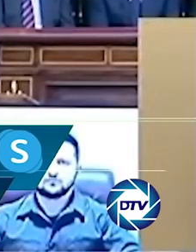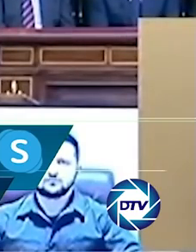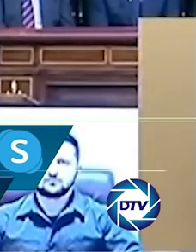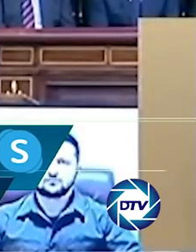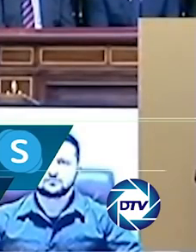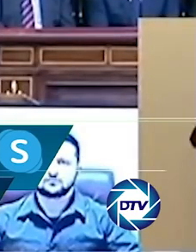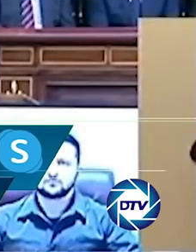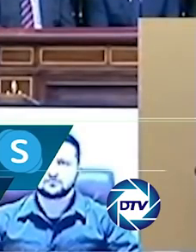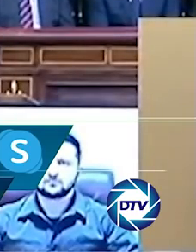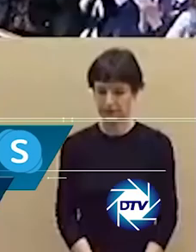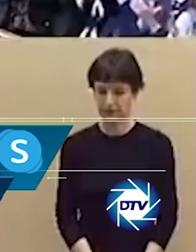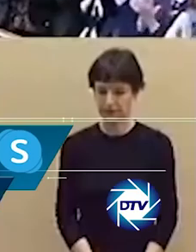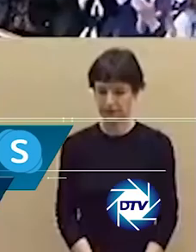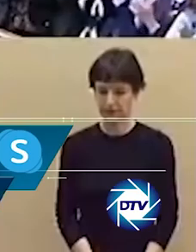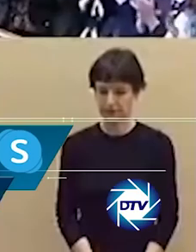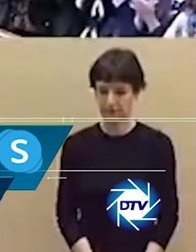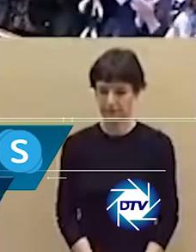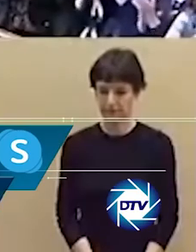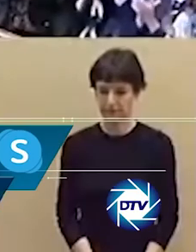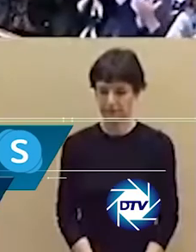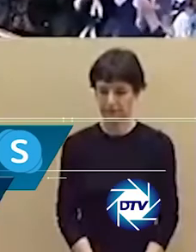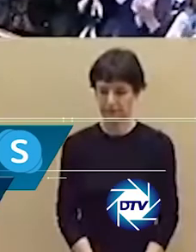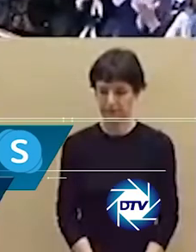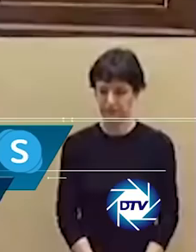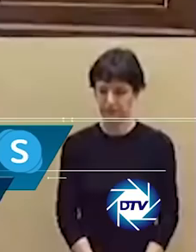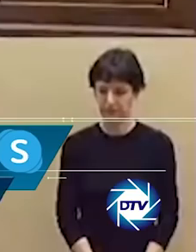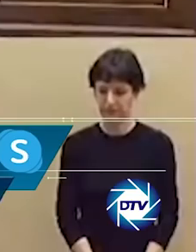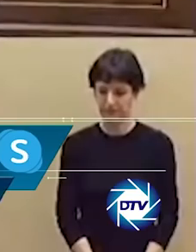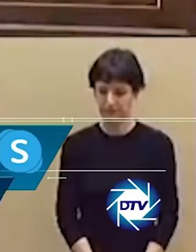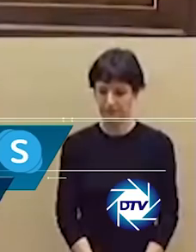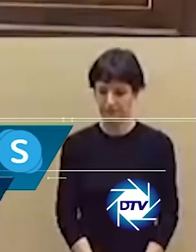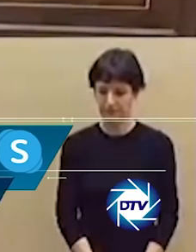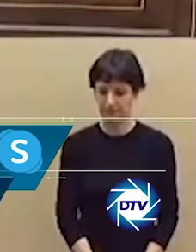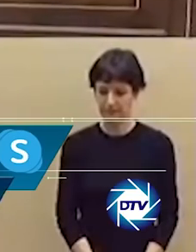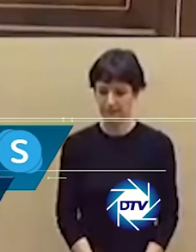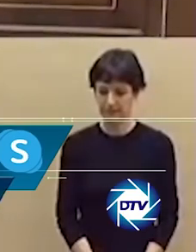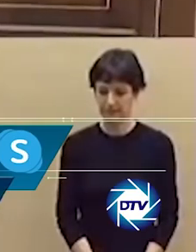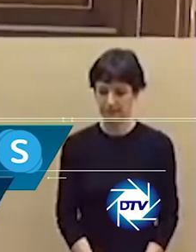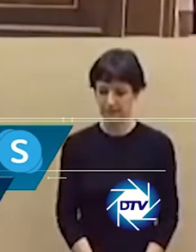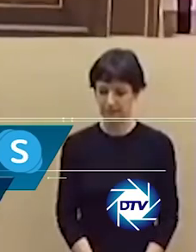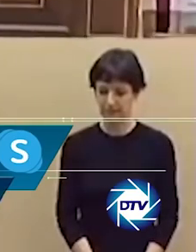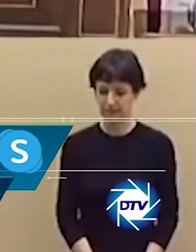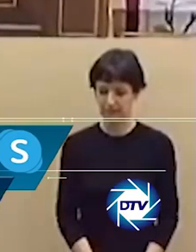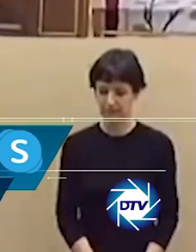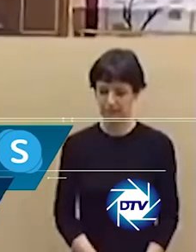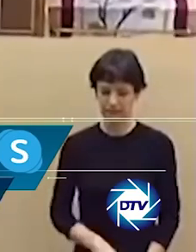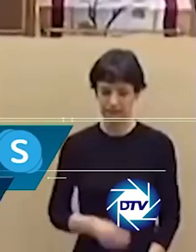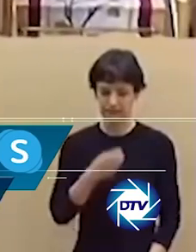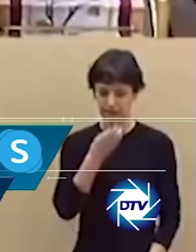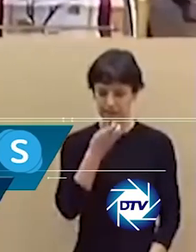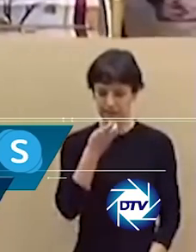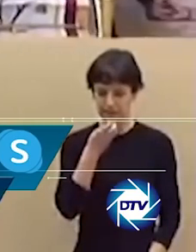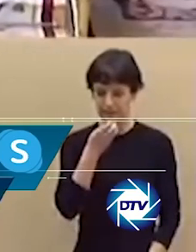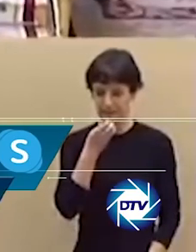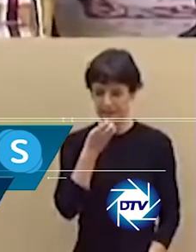y sectarismo que se dan en los colegios españoles. En el caso de Zelensky hay que simplemente perdonarlo, no es un guiño a la